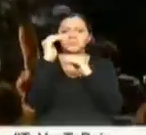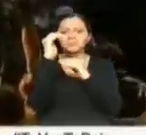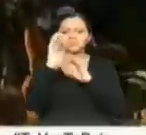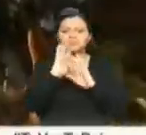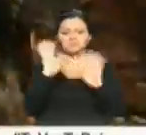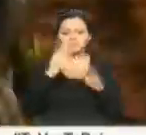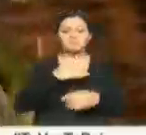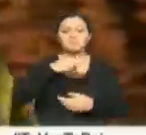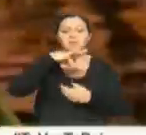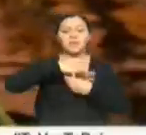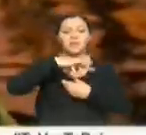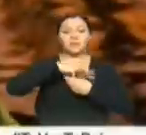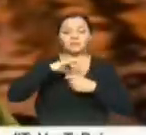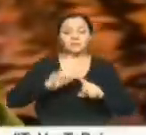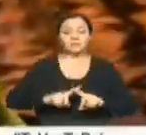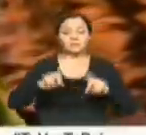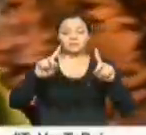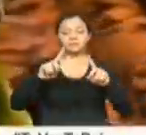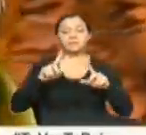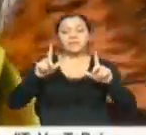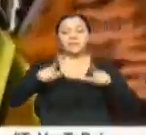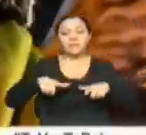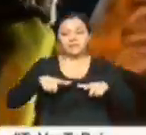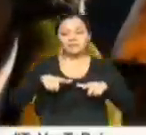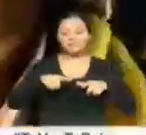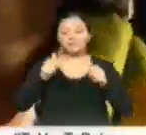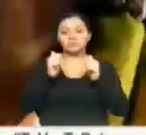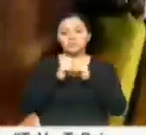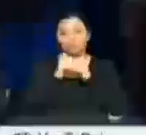estas elecciones, la diferencia entre Moreno y Lasso es de